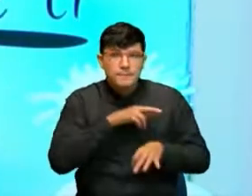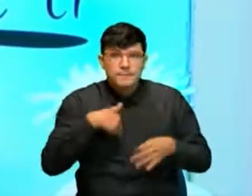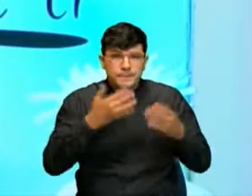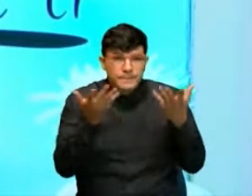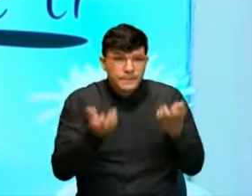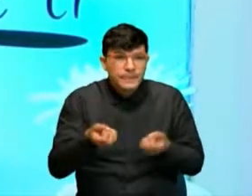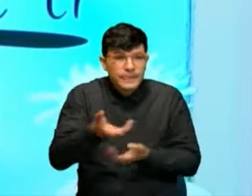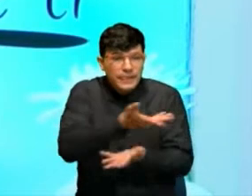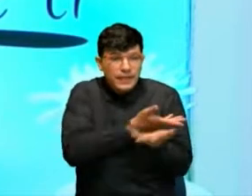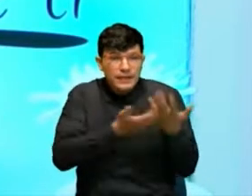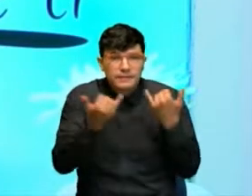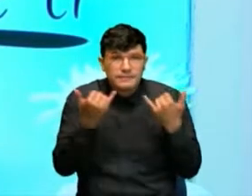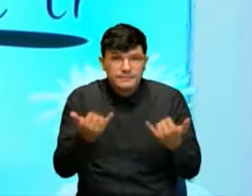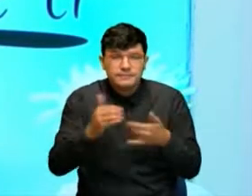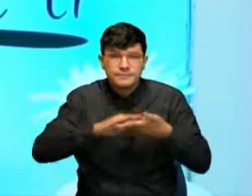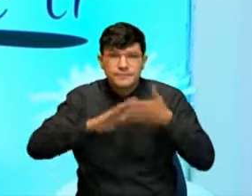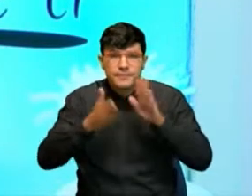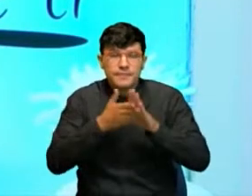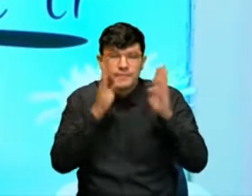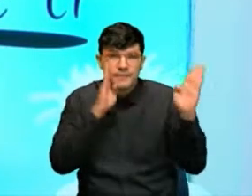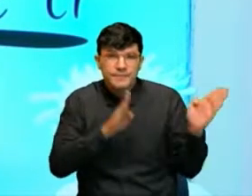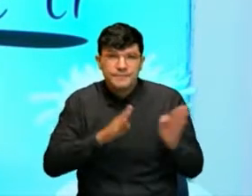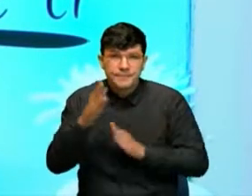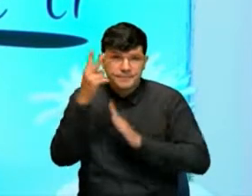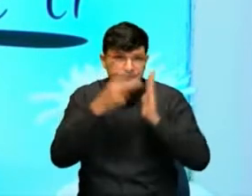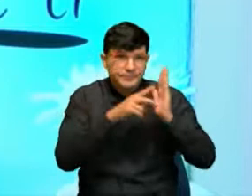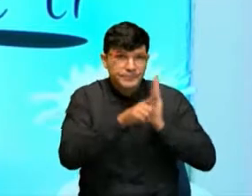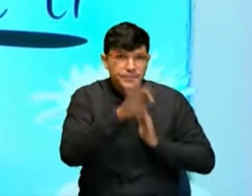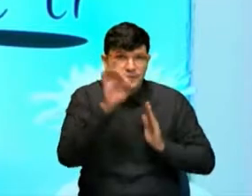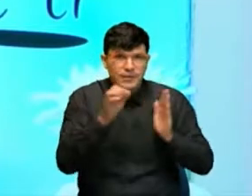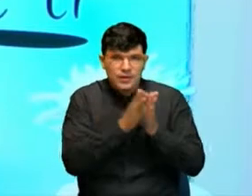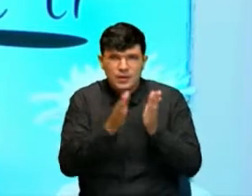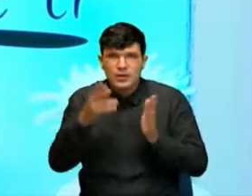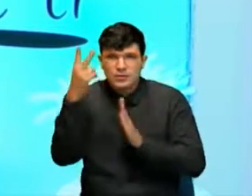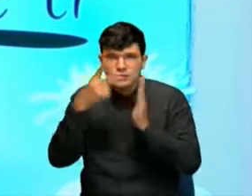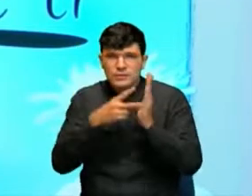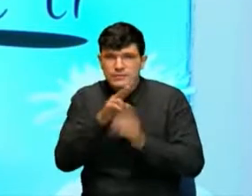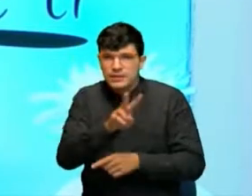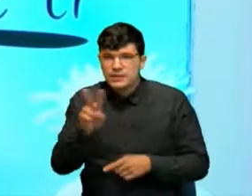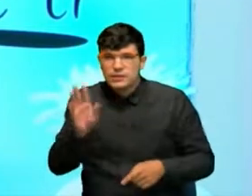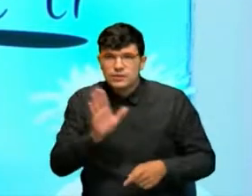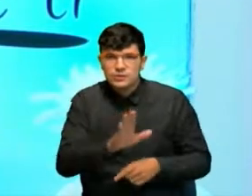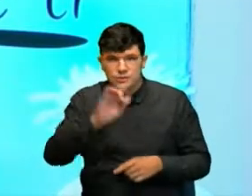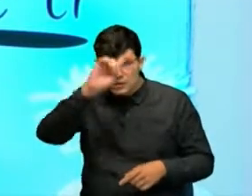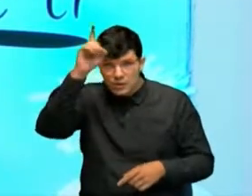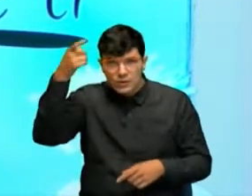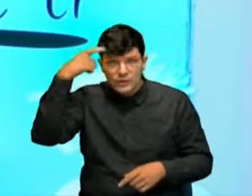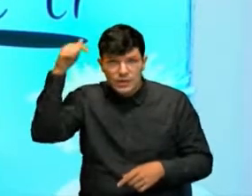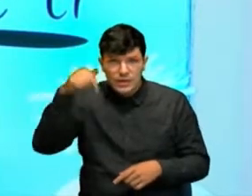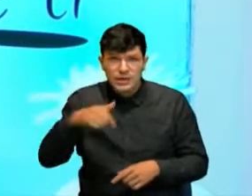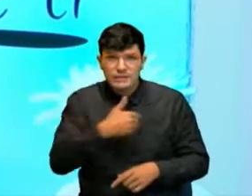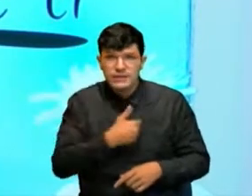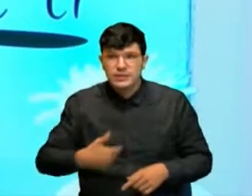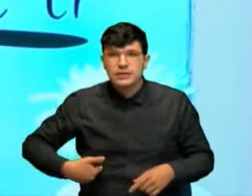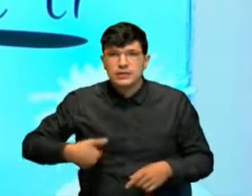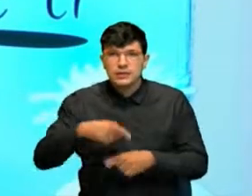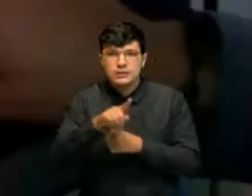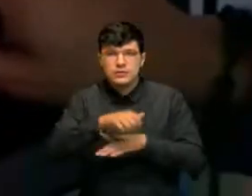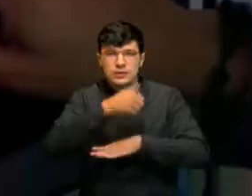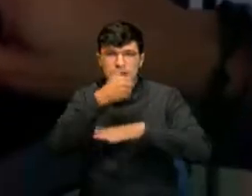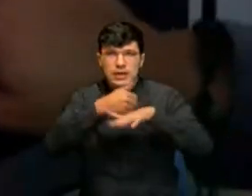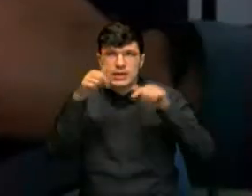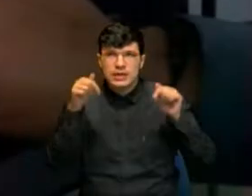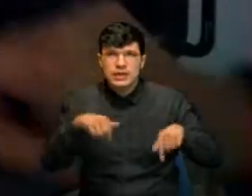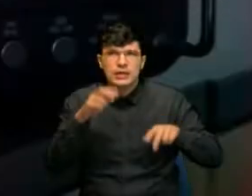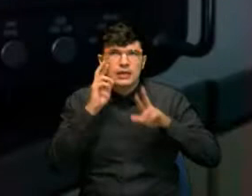comunidad es que el Plan TIC 2018-2022 del gobierno del presidente Duque tiene uno de sus grandes objetivos es